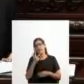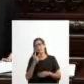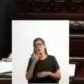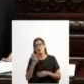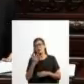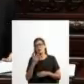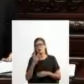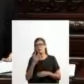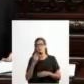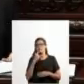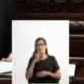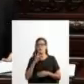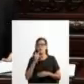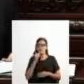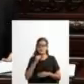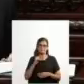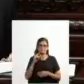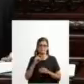en una seca machaza